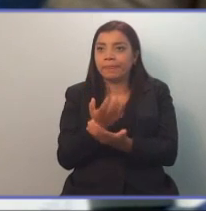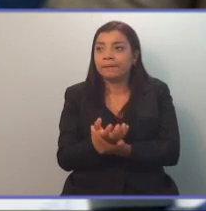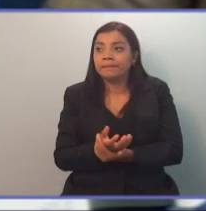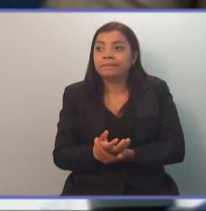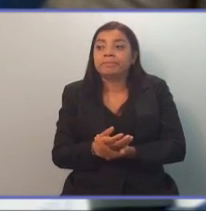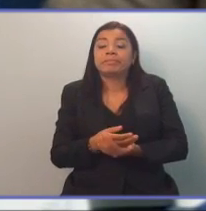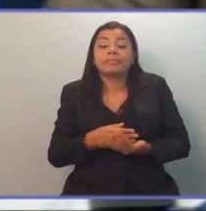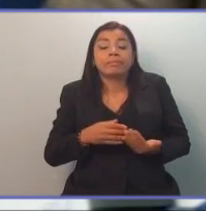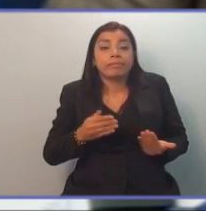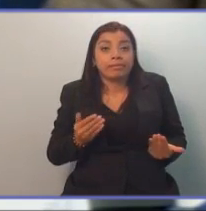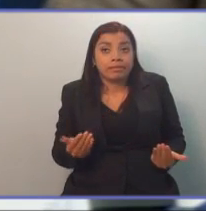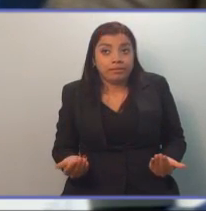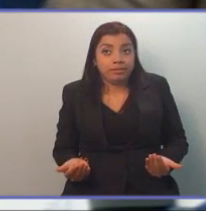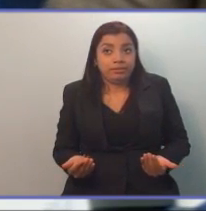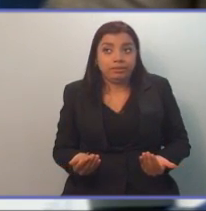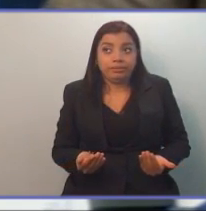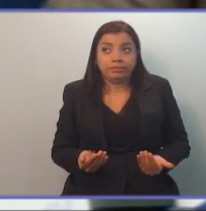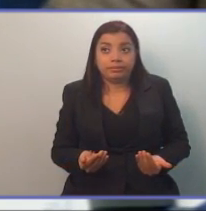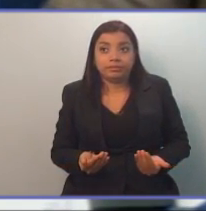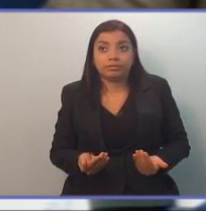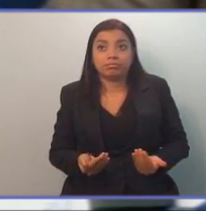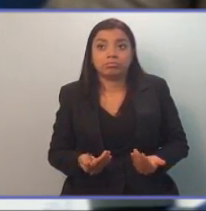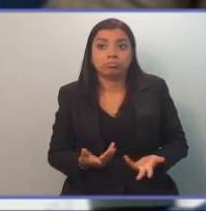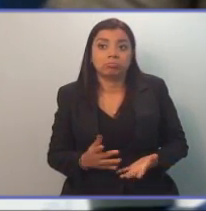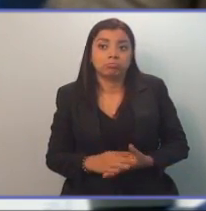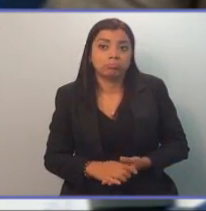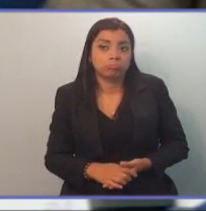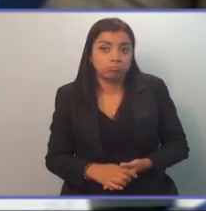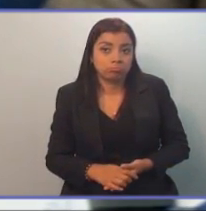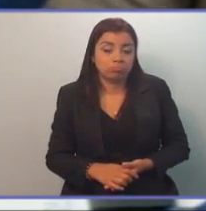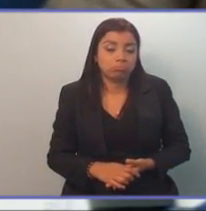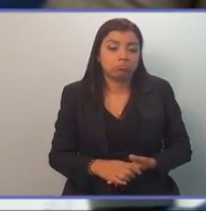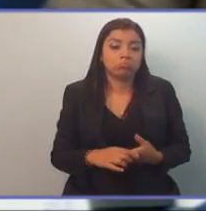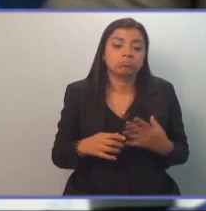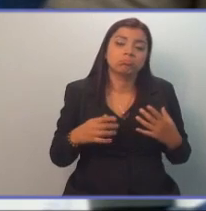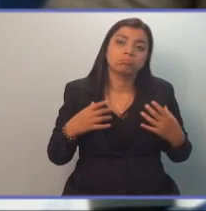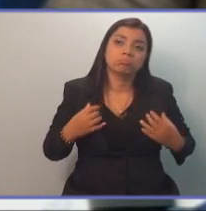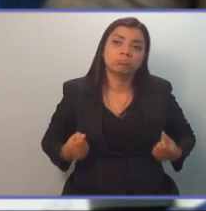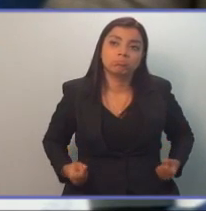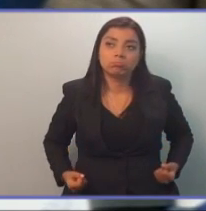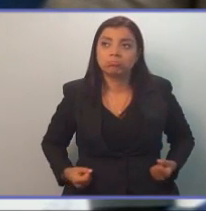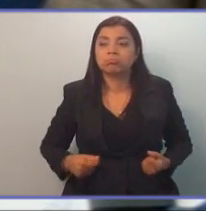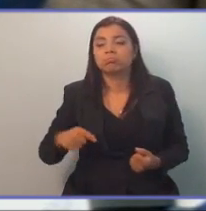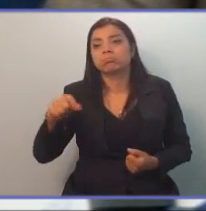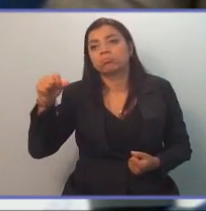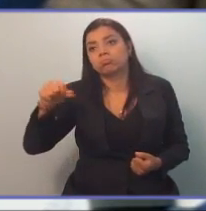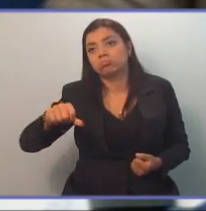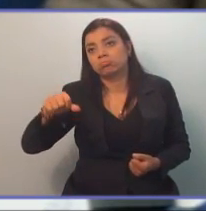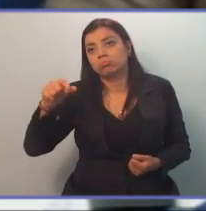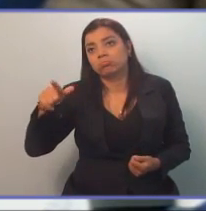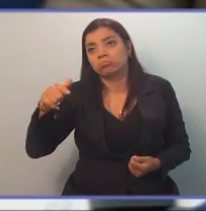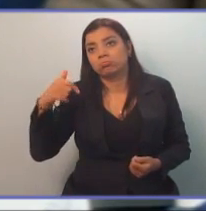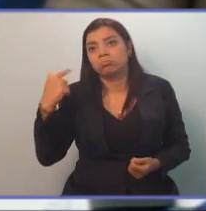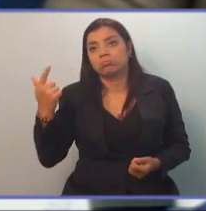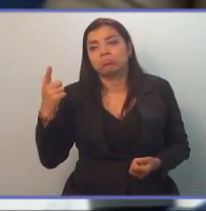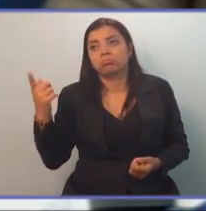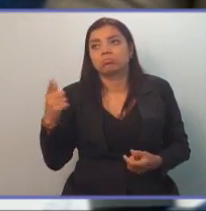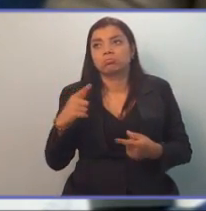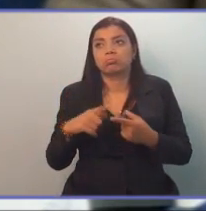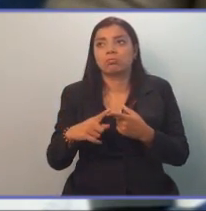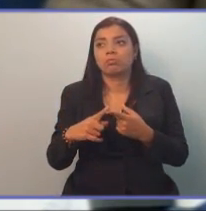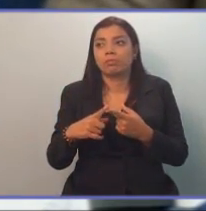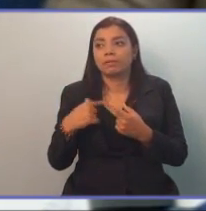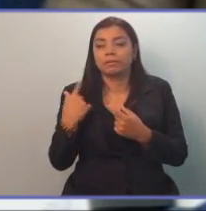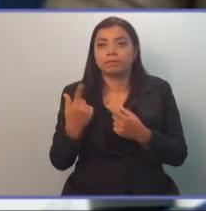se van del gobierno. Y después se les tiene el mal llamado, son los sacadores, ¿verdad?, cuando se